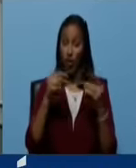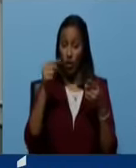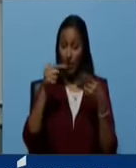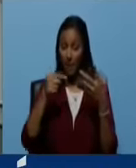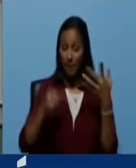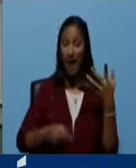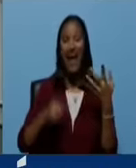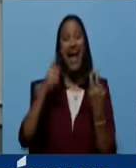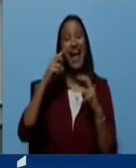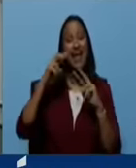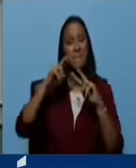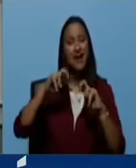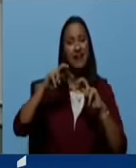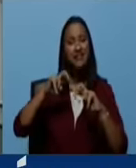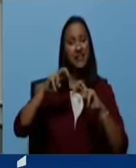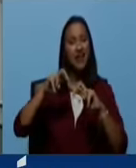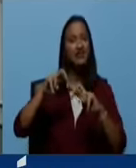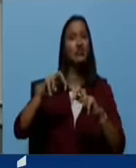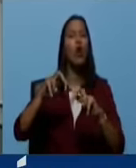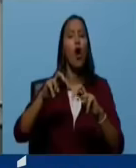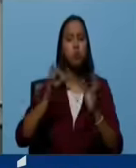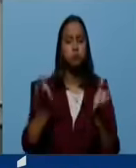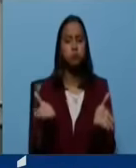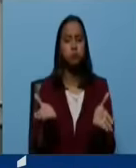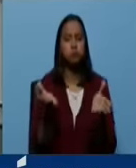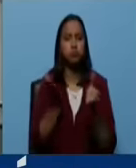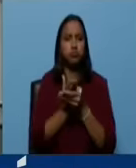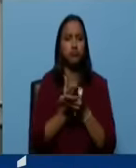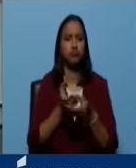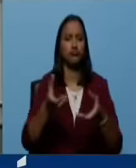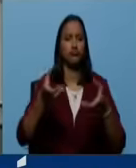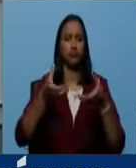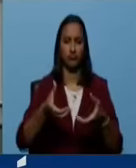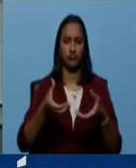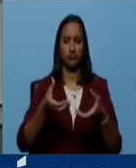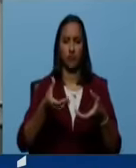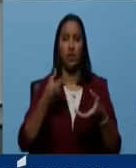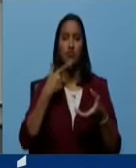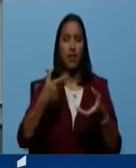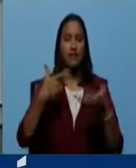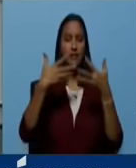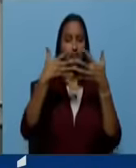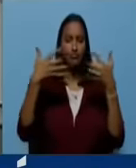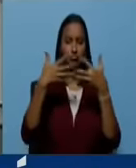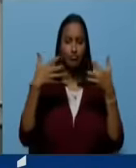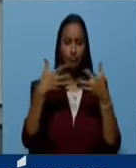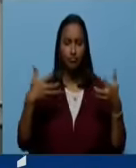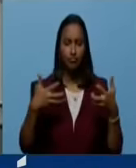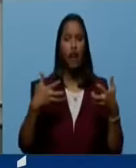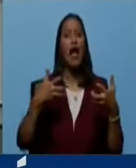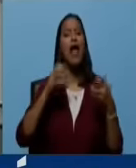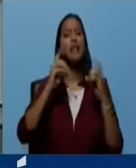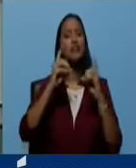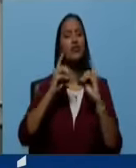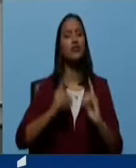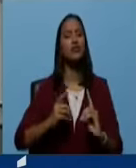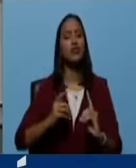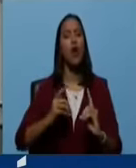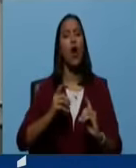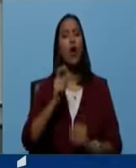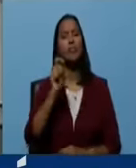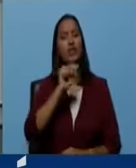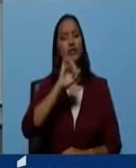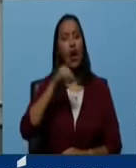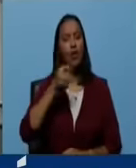fin de esa cita en base a lo que la decisión del Tribunal Supremo de Justicia emitió el día de